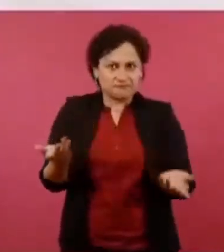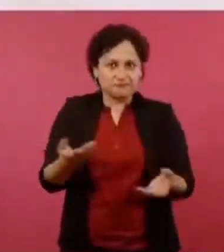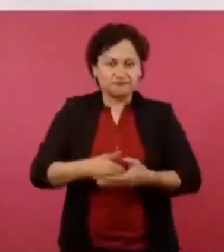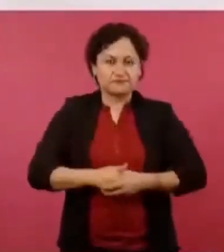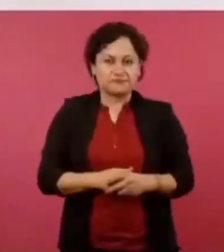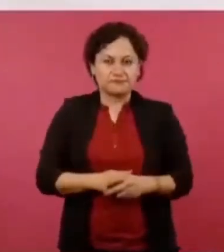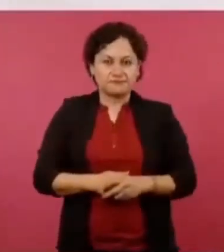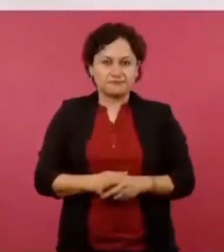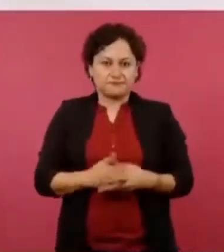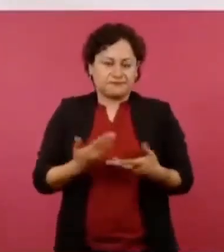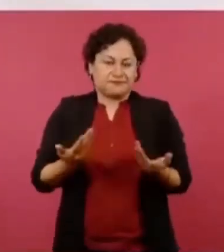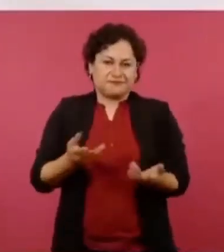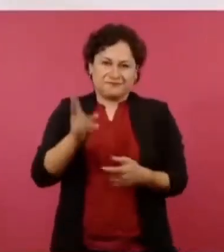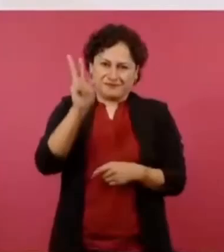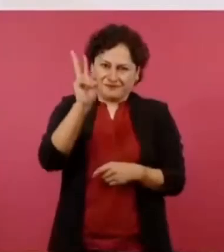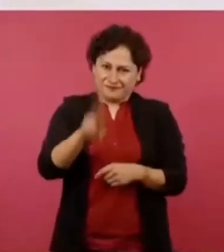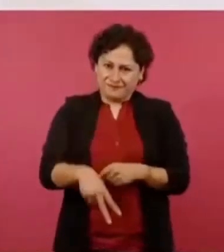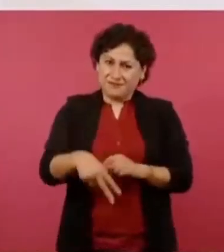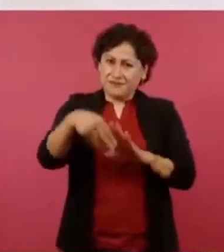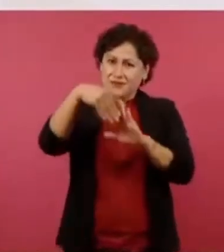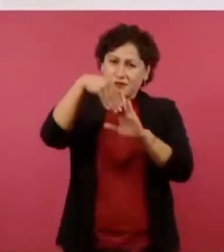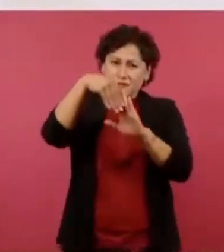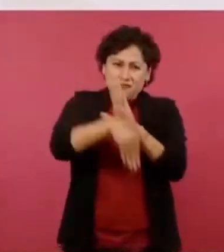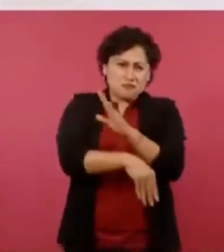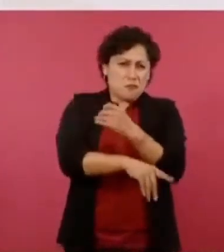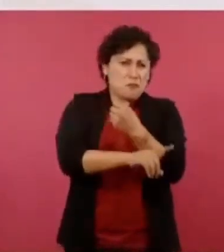Es una crisis mundial,